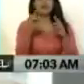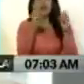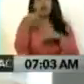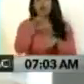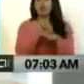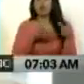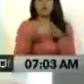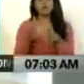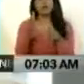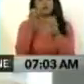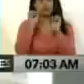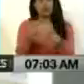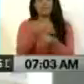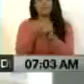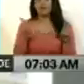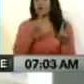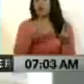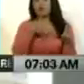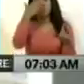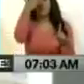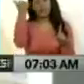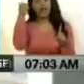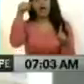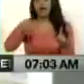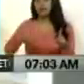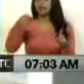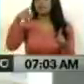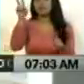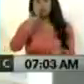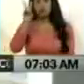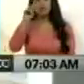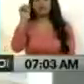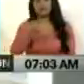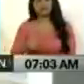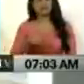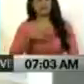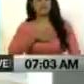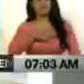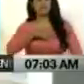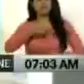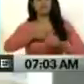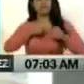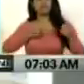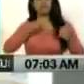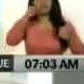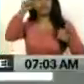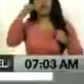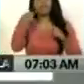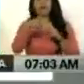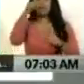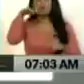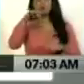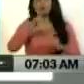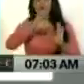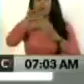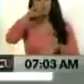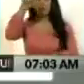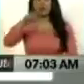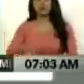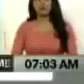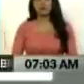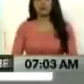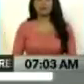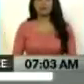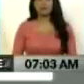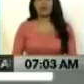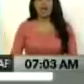único camino, pero que no se les olvide que aquí está una Venezuela indestructible y un pueblo con Nicolás Maduro. Vamos a revisar otras